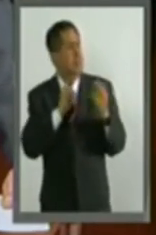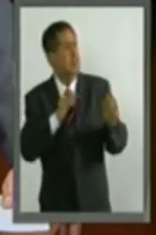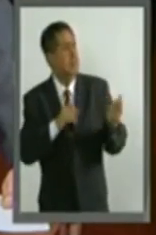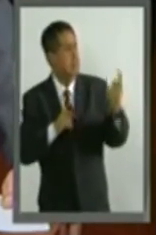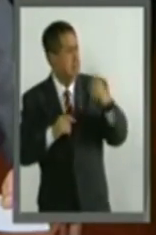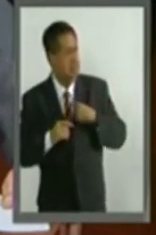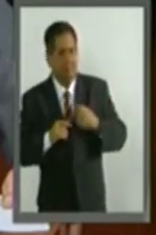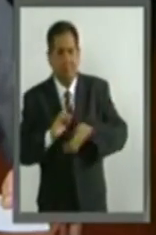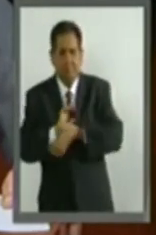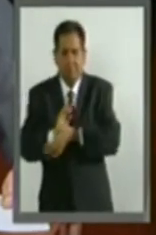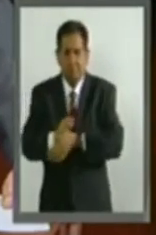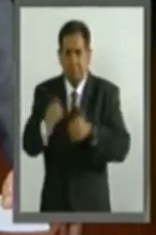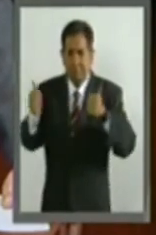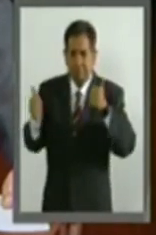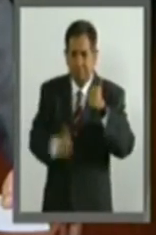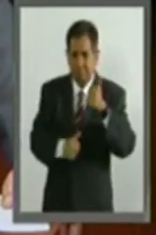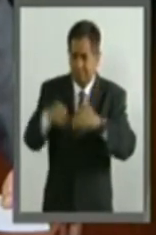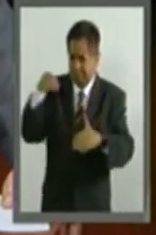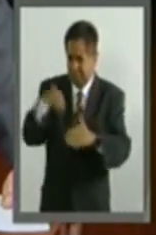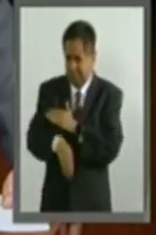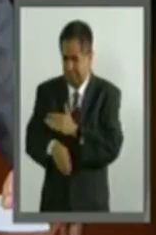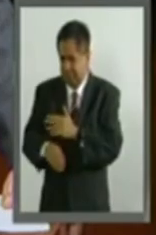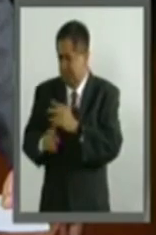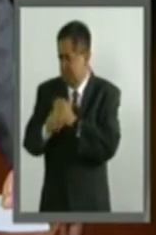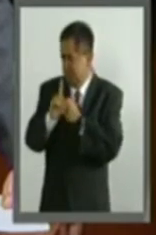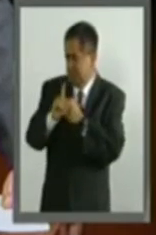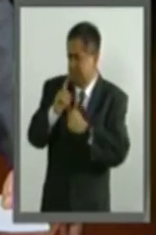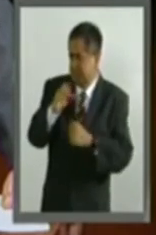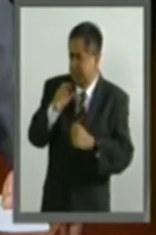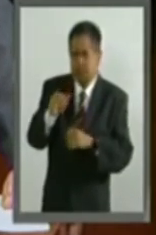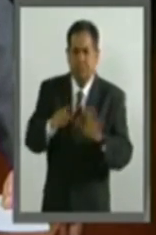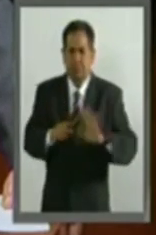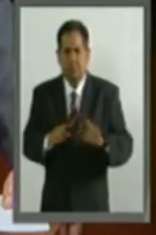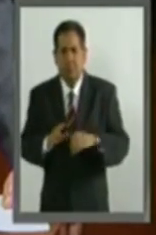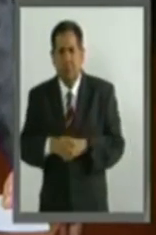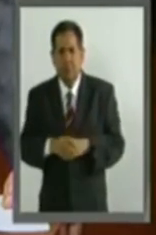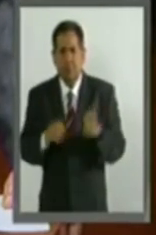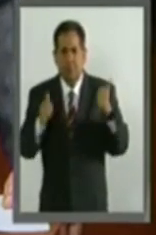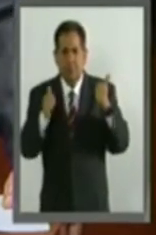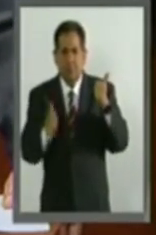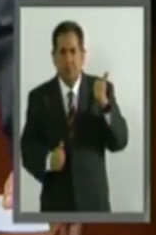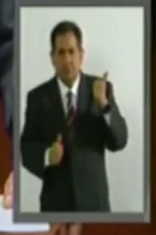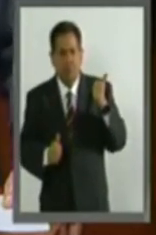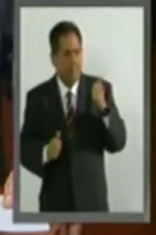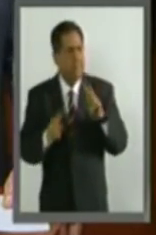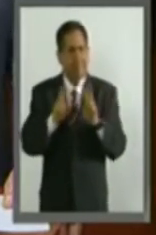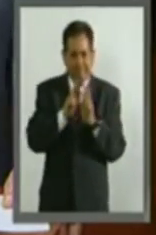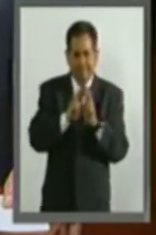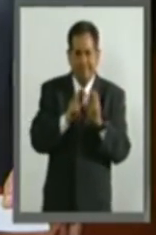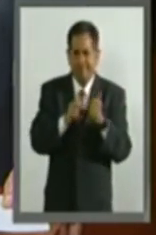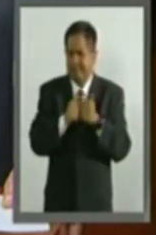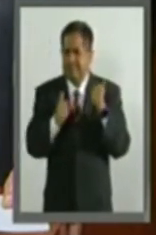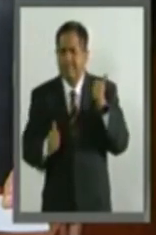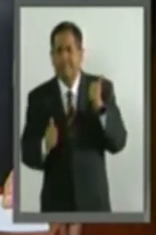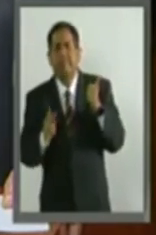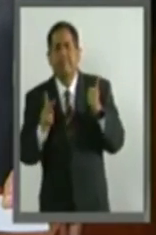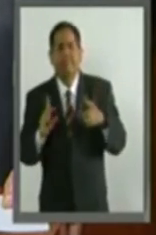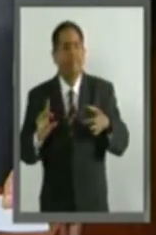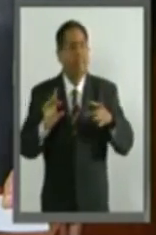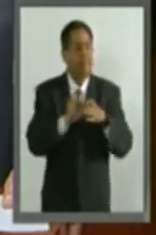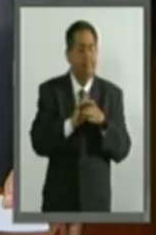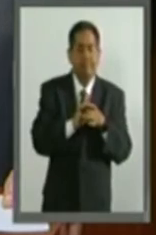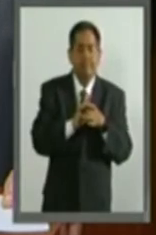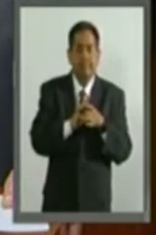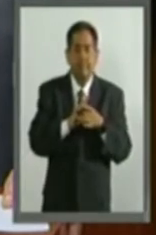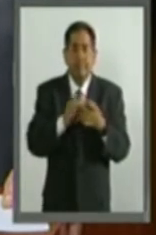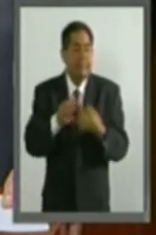quiera un país sumido en el caos y en las graves crisis, porque no somos nada más vecinos. Tenemos una